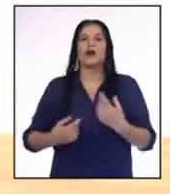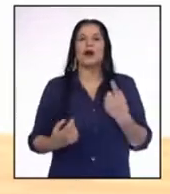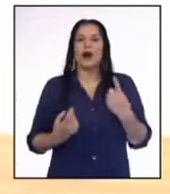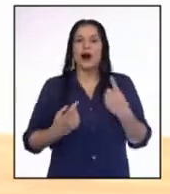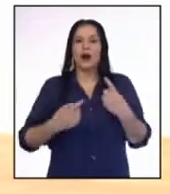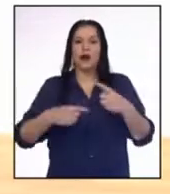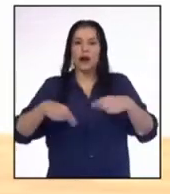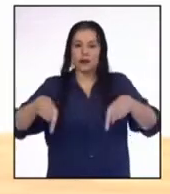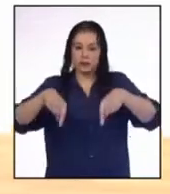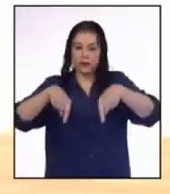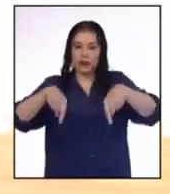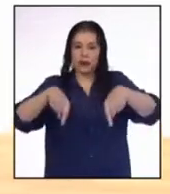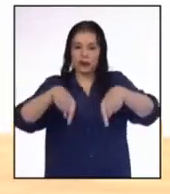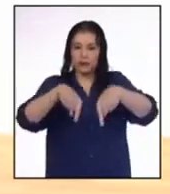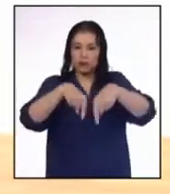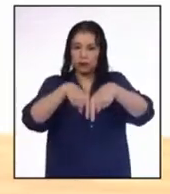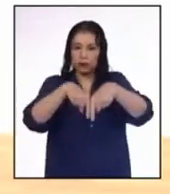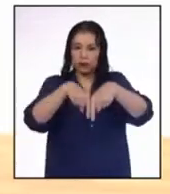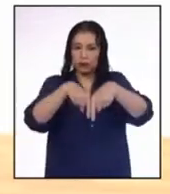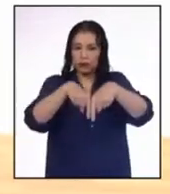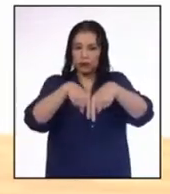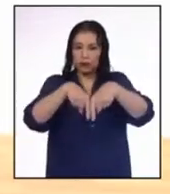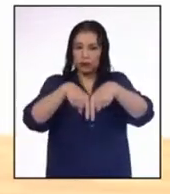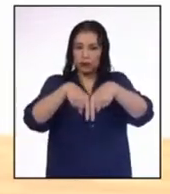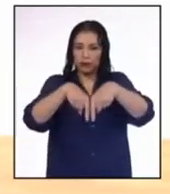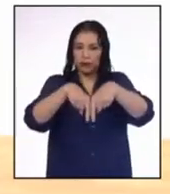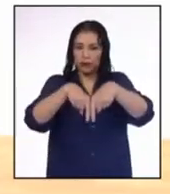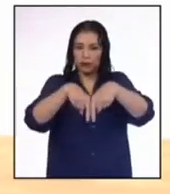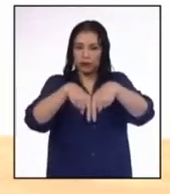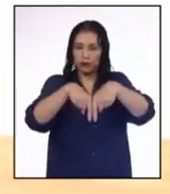Juntamos las piernas.